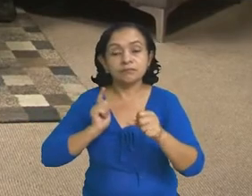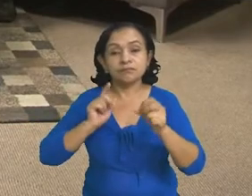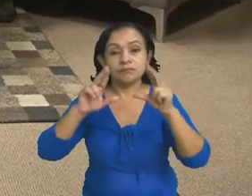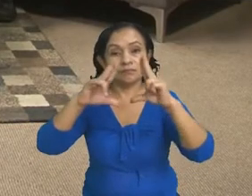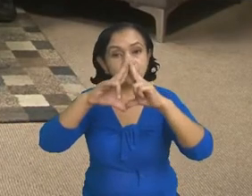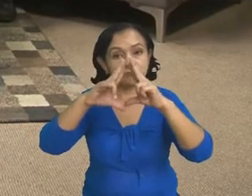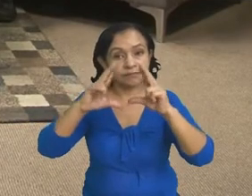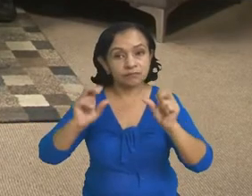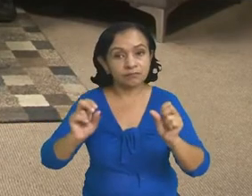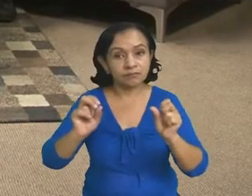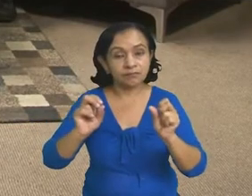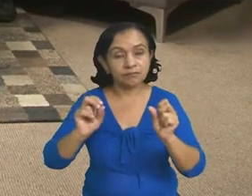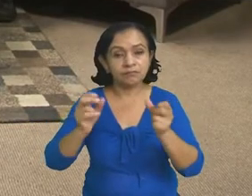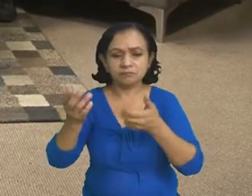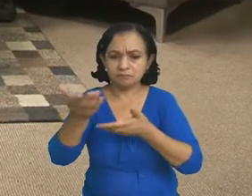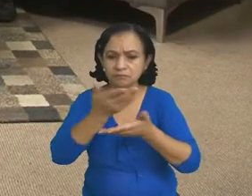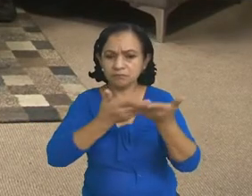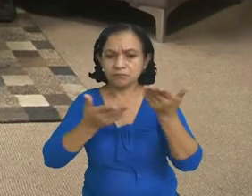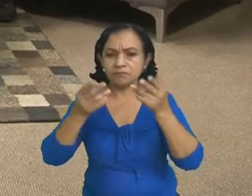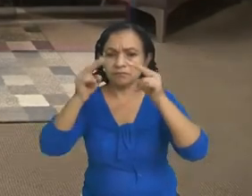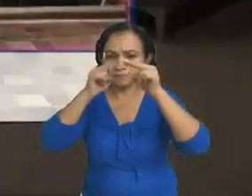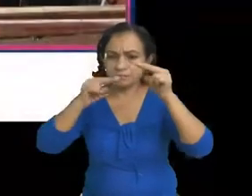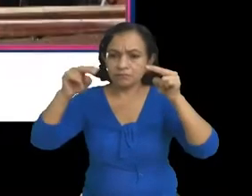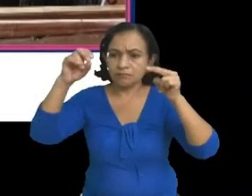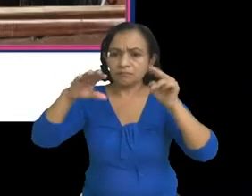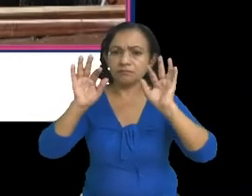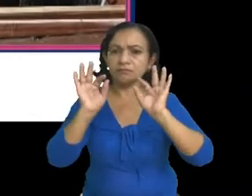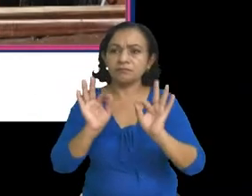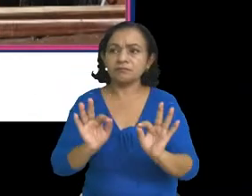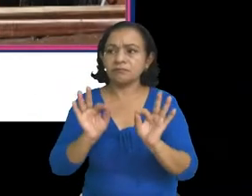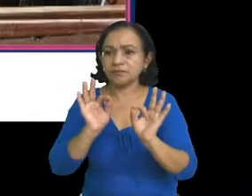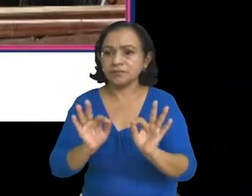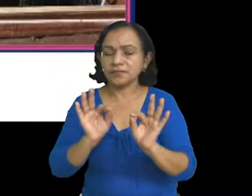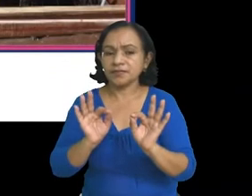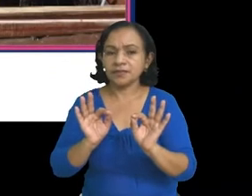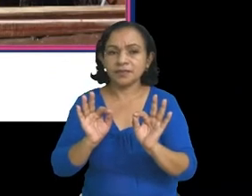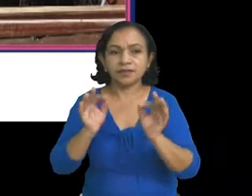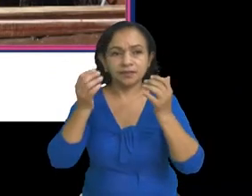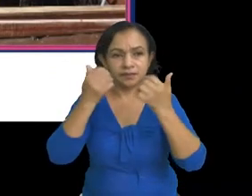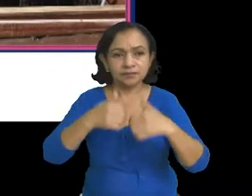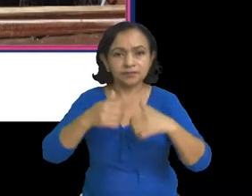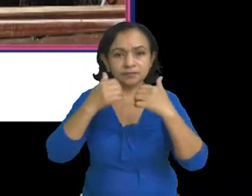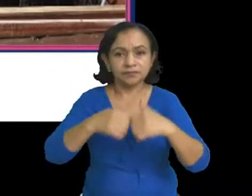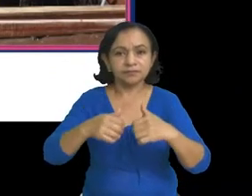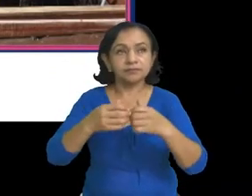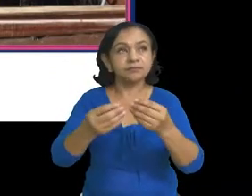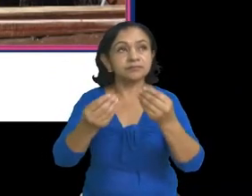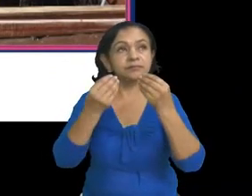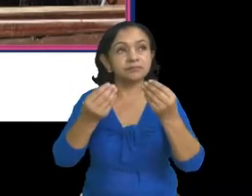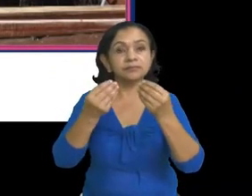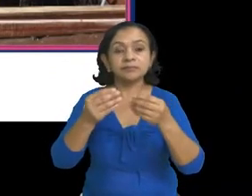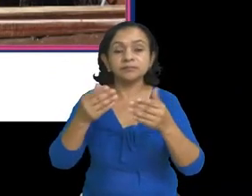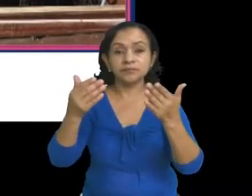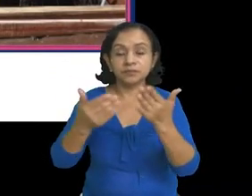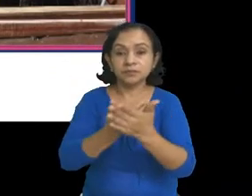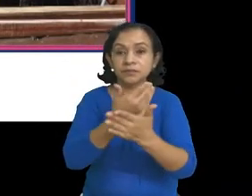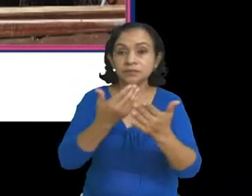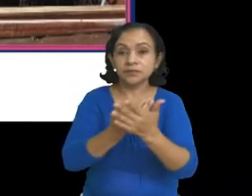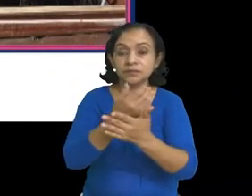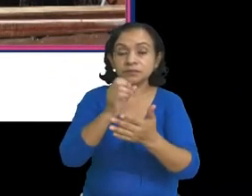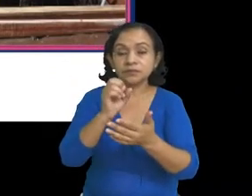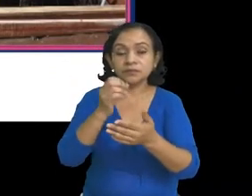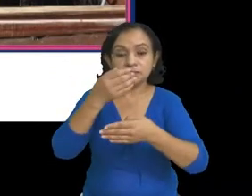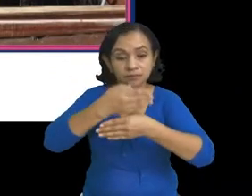Nicaragua y con una confiabilidad en el servicio eléctrico, porque las empresas son bastante... Esta es una nueva subestación que se